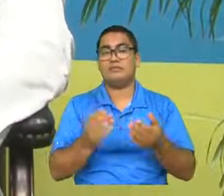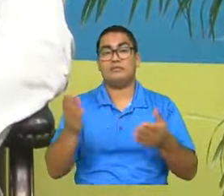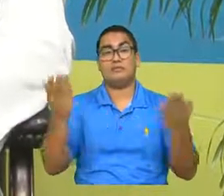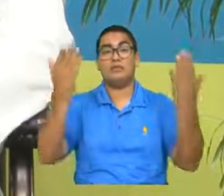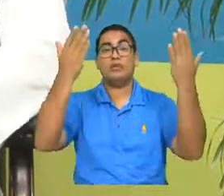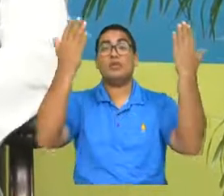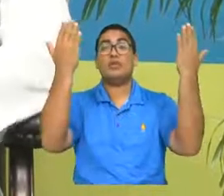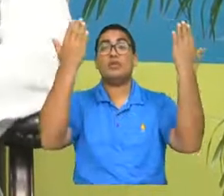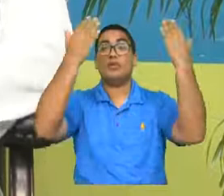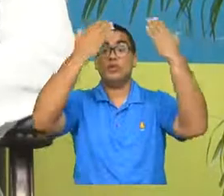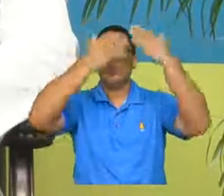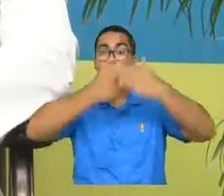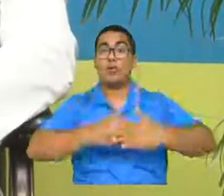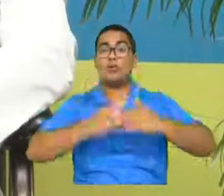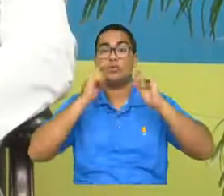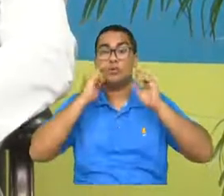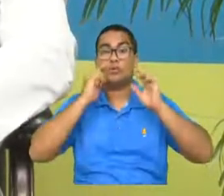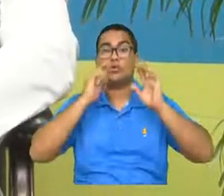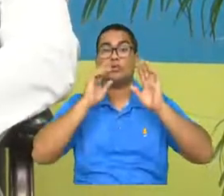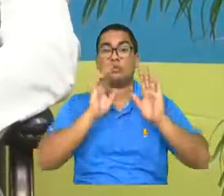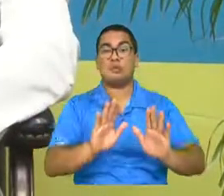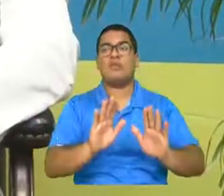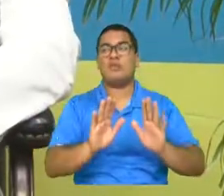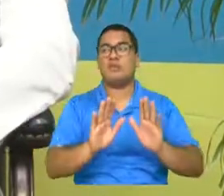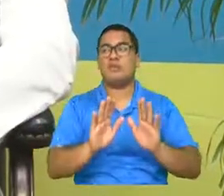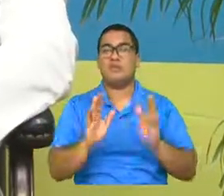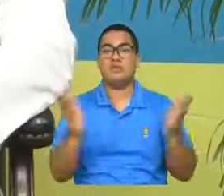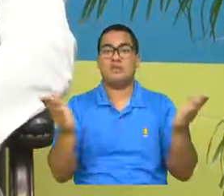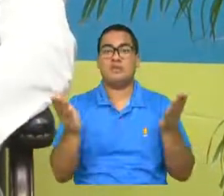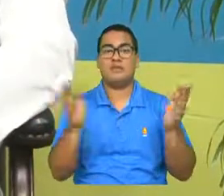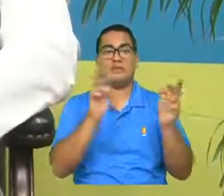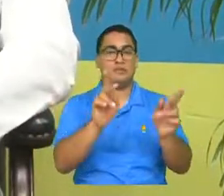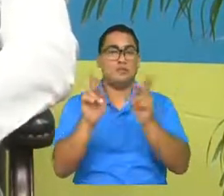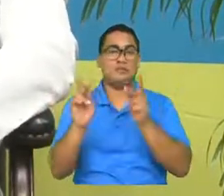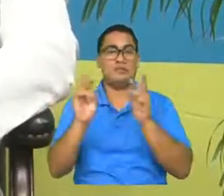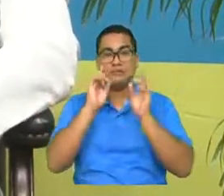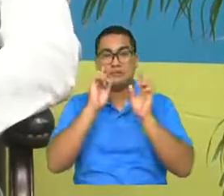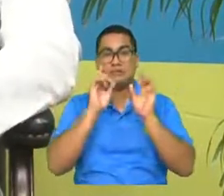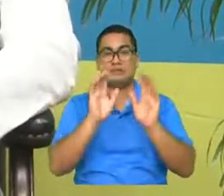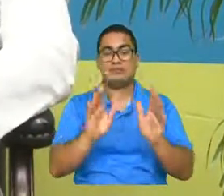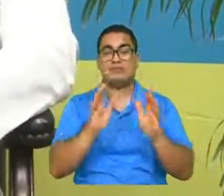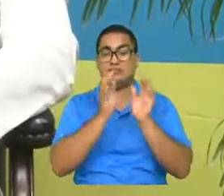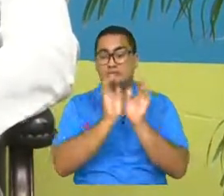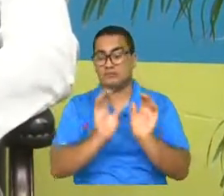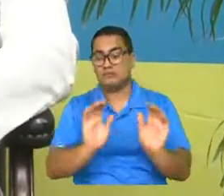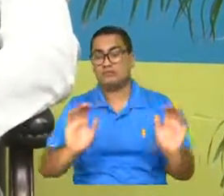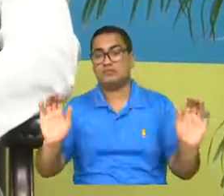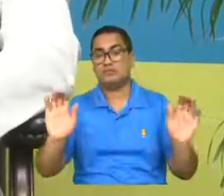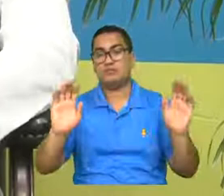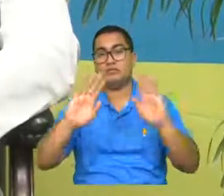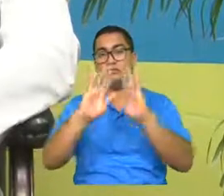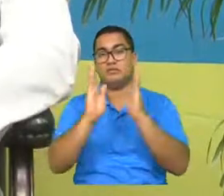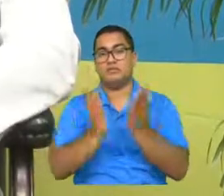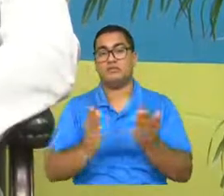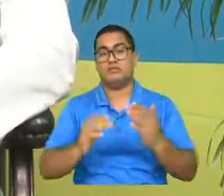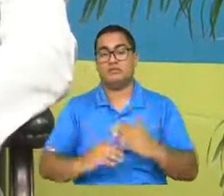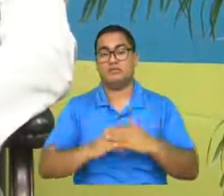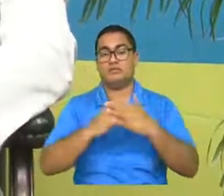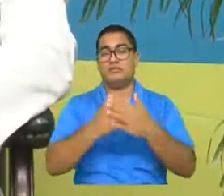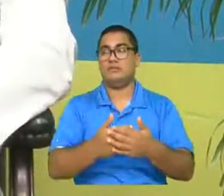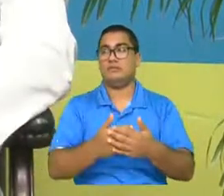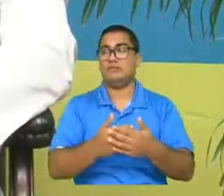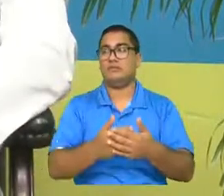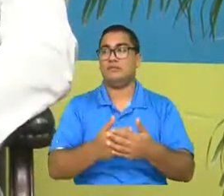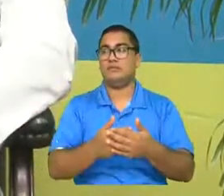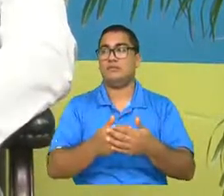día. Entonces hay que proteger a las personas, a los niños, a las embarazadas, usando